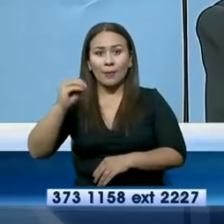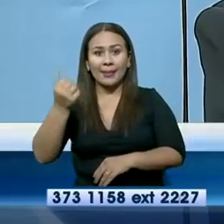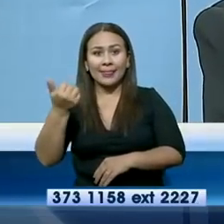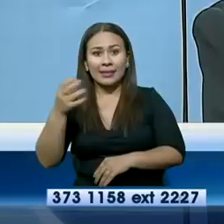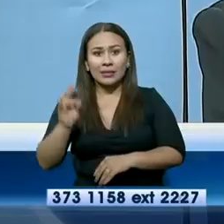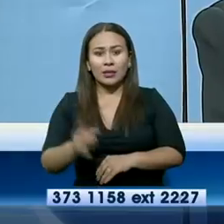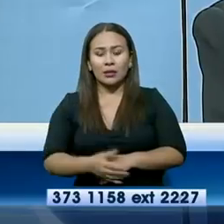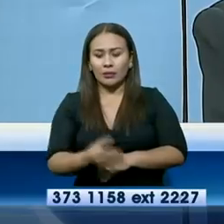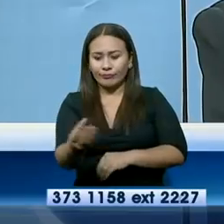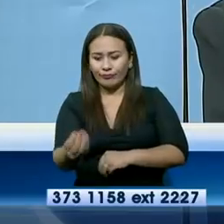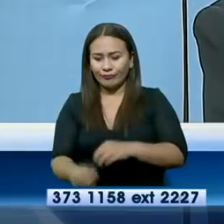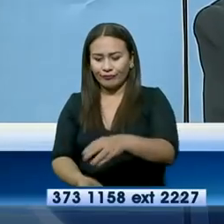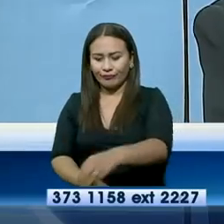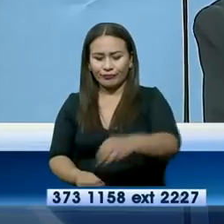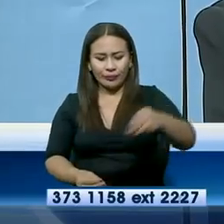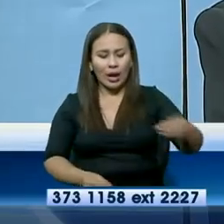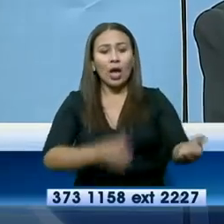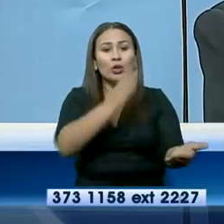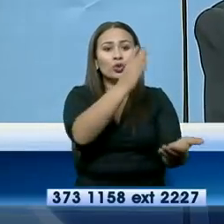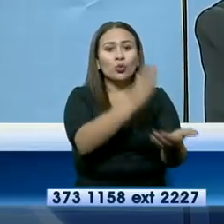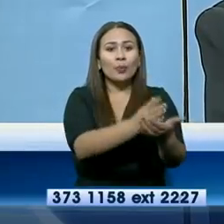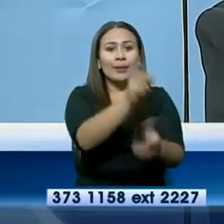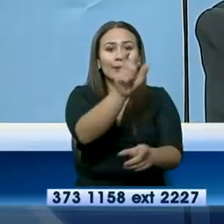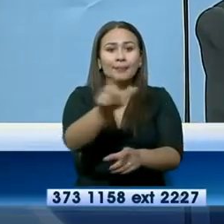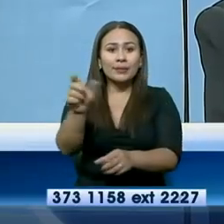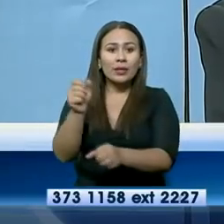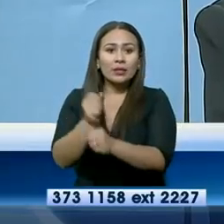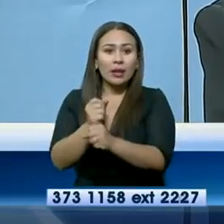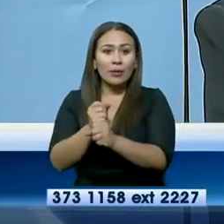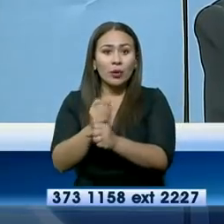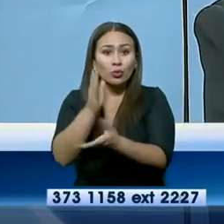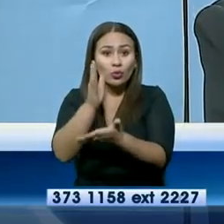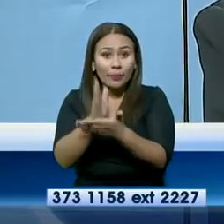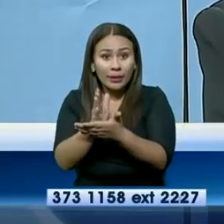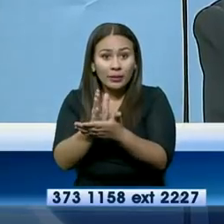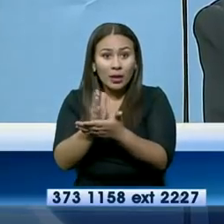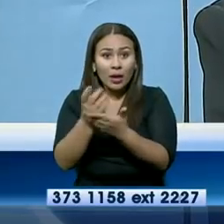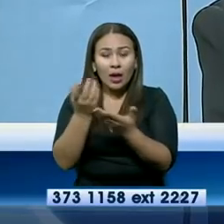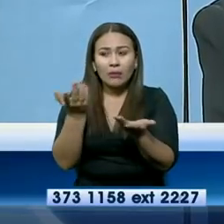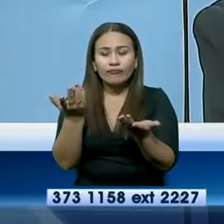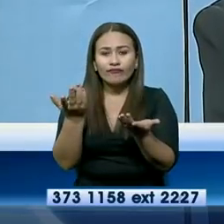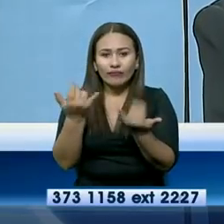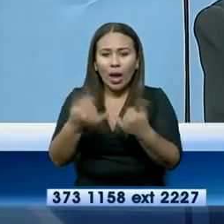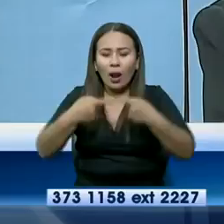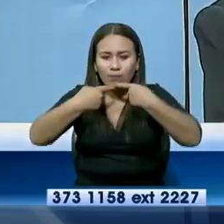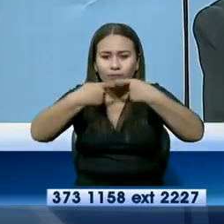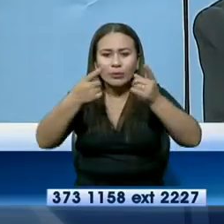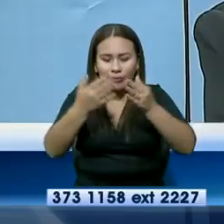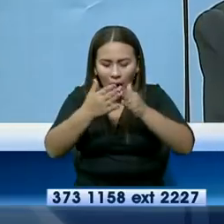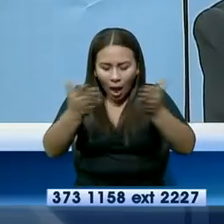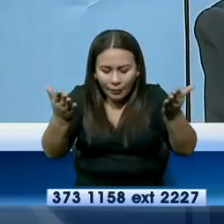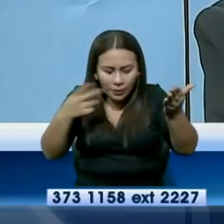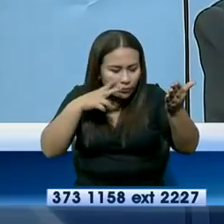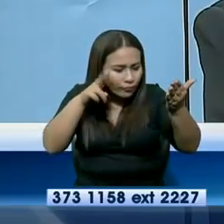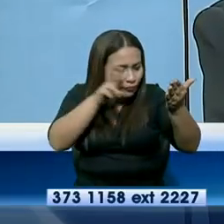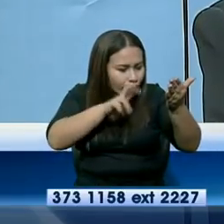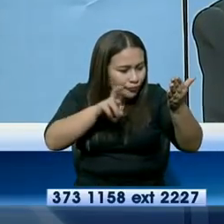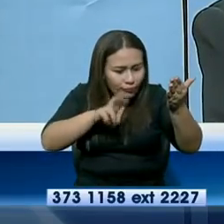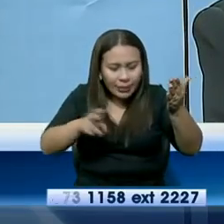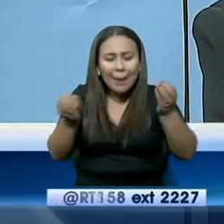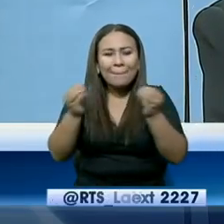se aplicaron suspensiones temporales y es necesario reaperturar estos